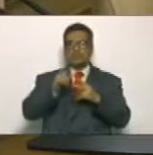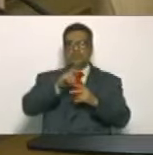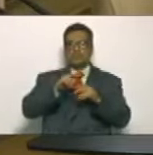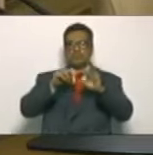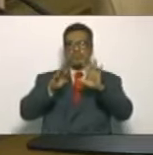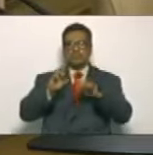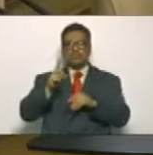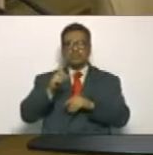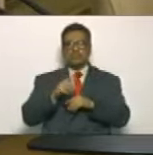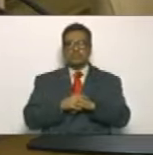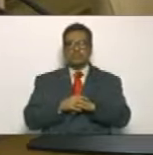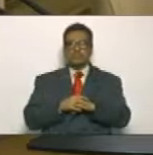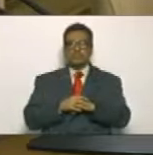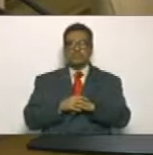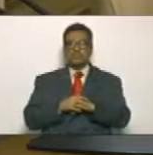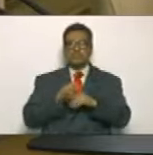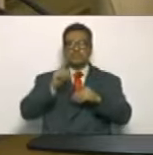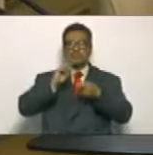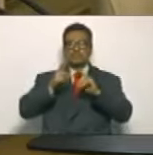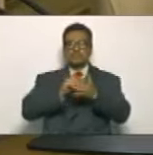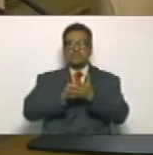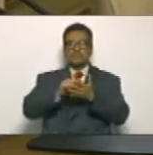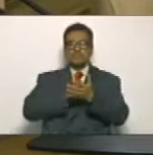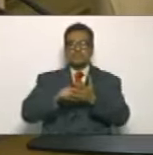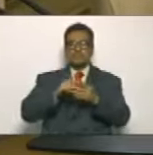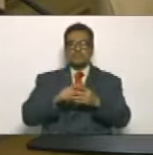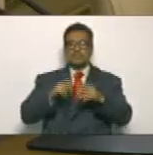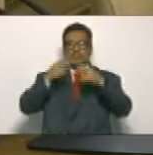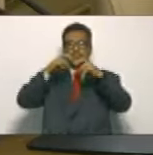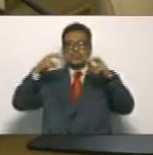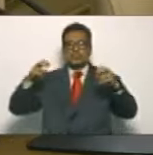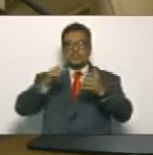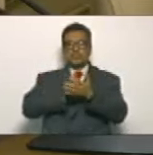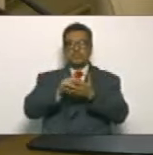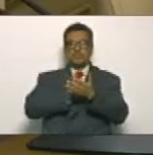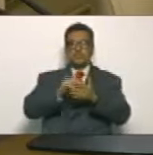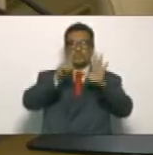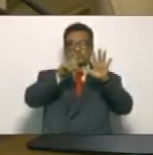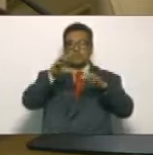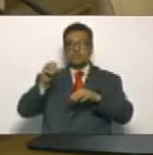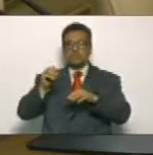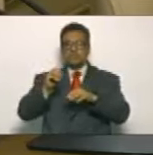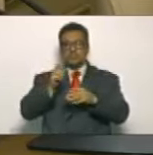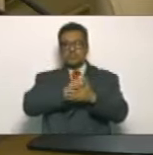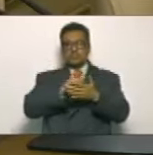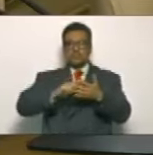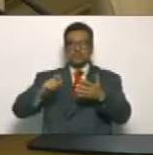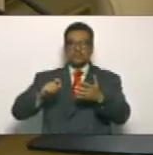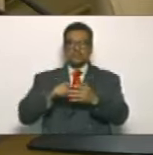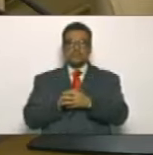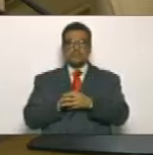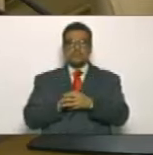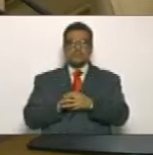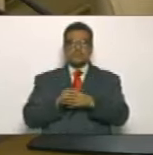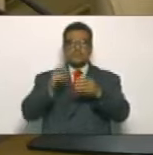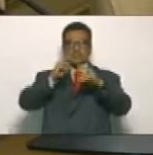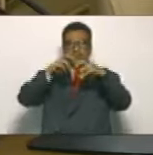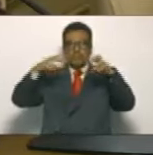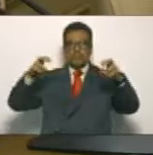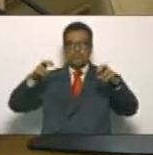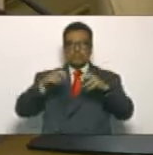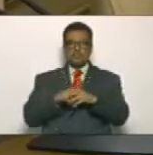trigésimo primero. Se propone aprobar con modificación la denominación del epígrafe del artículo 60, el cual queda redactado en los siguientes términos.